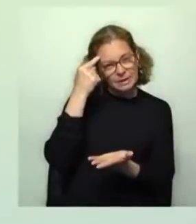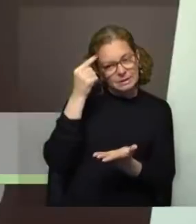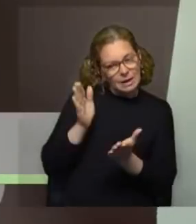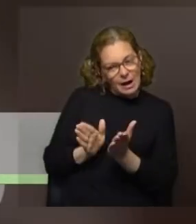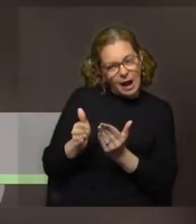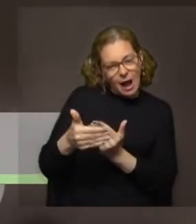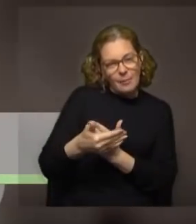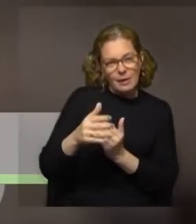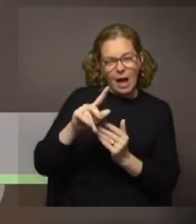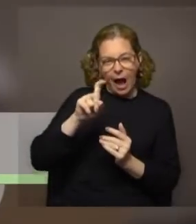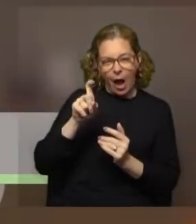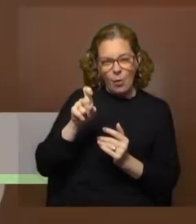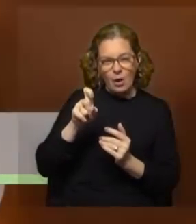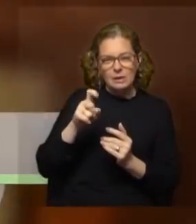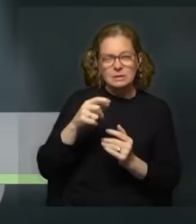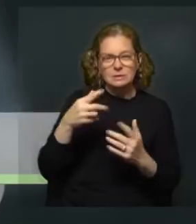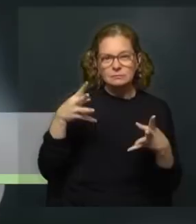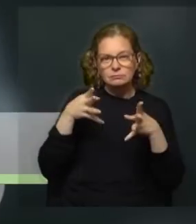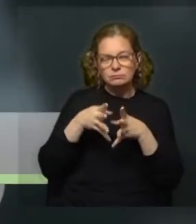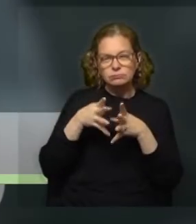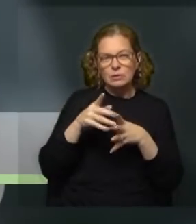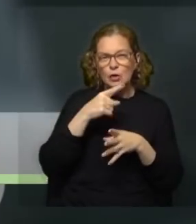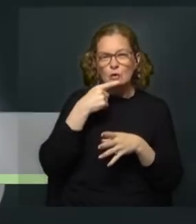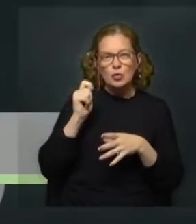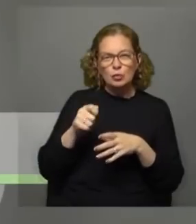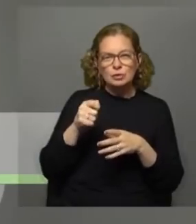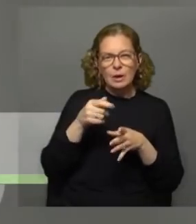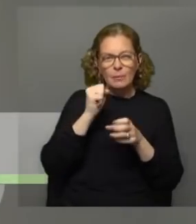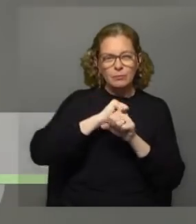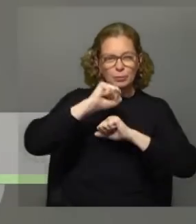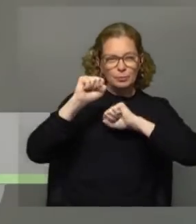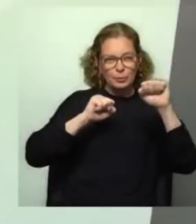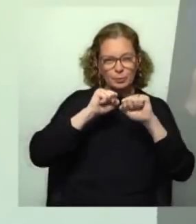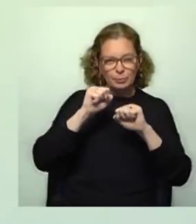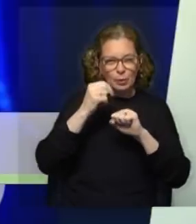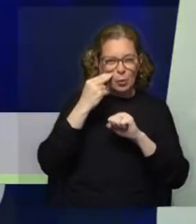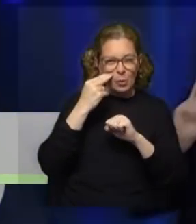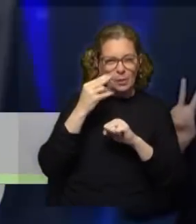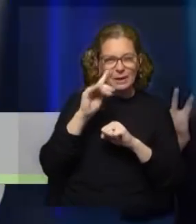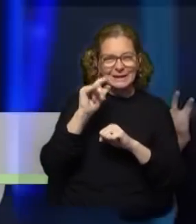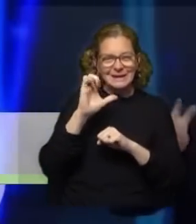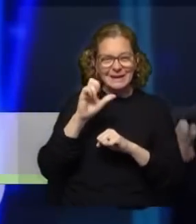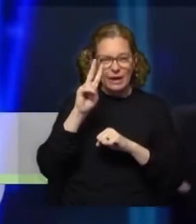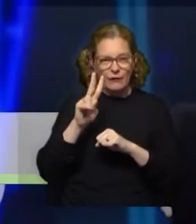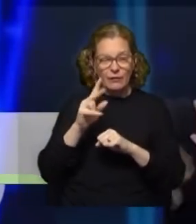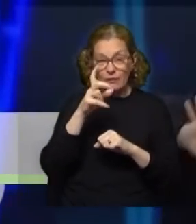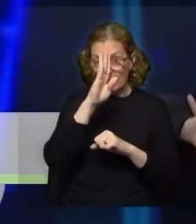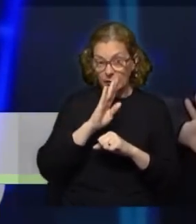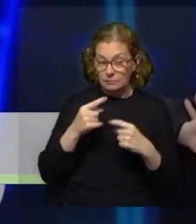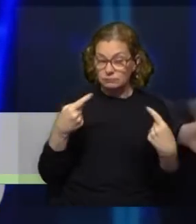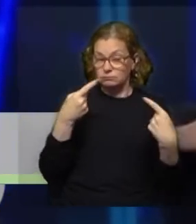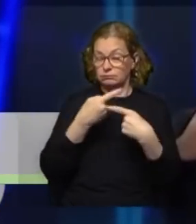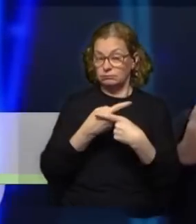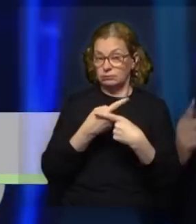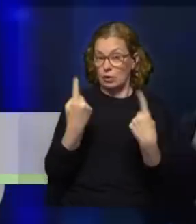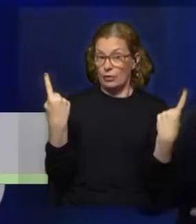rambla guerra en Ucrania Rusia bombardeó la capital kiev con drones kamikaze en Brasil duro debate entre el ex presidente